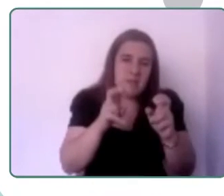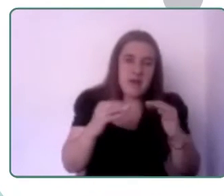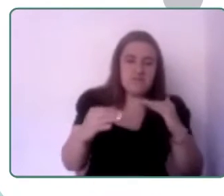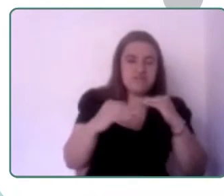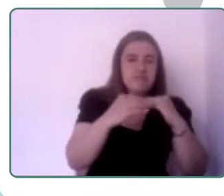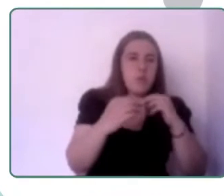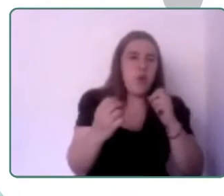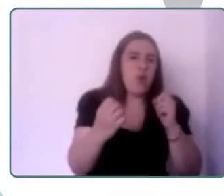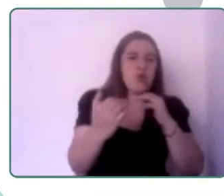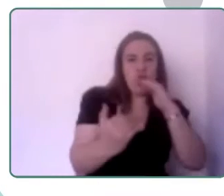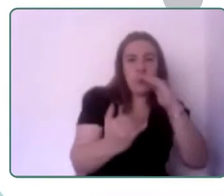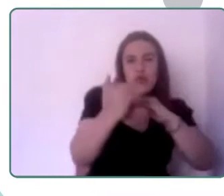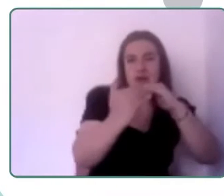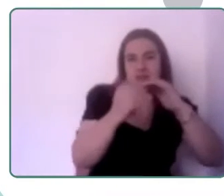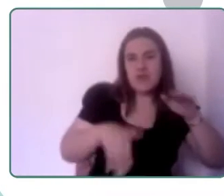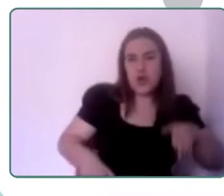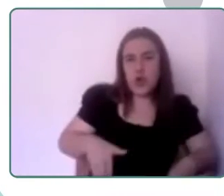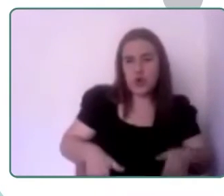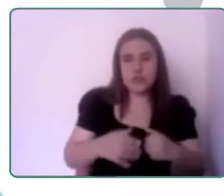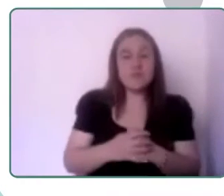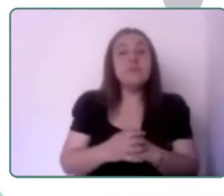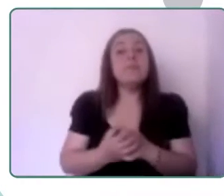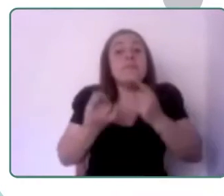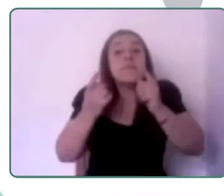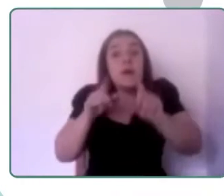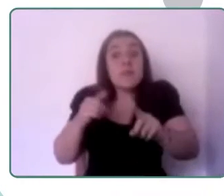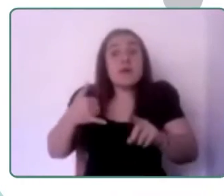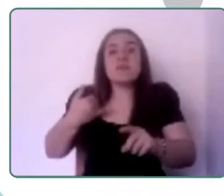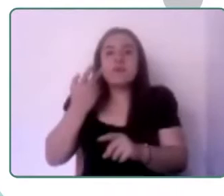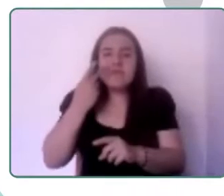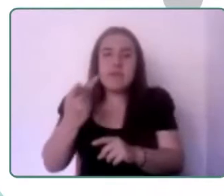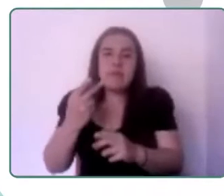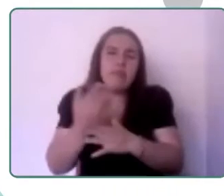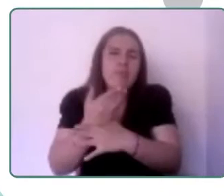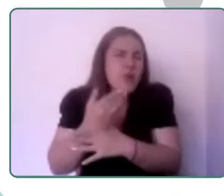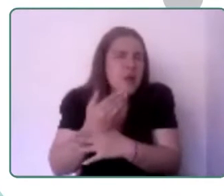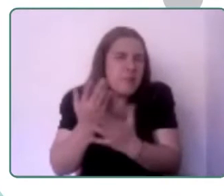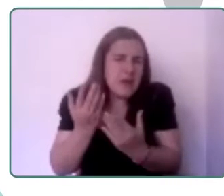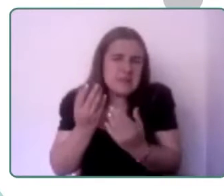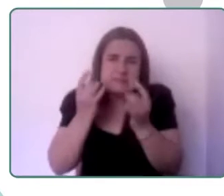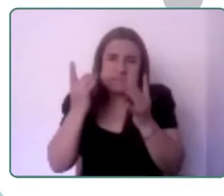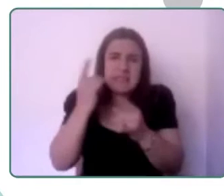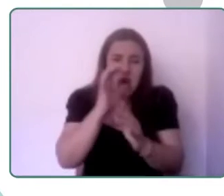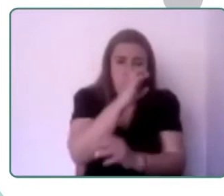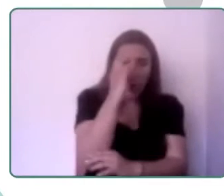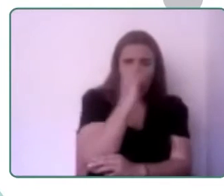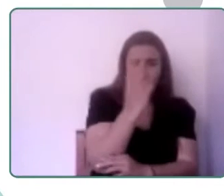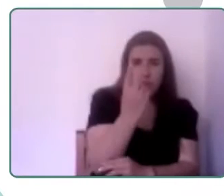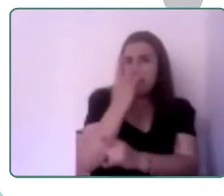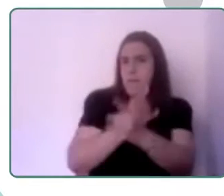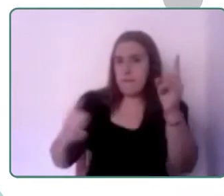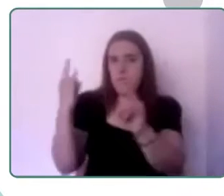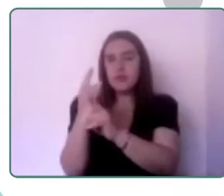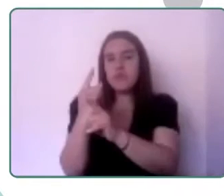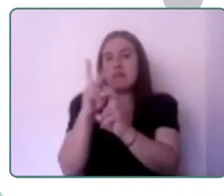un problema álgido a nivel mundial la pobreza, no solamente a nivel de nuestro país, sino a nivel del mundo.